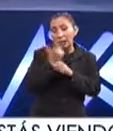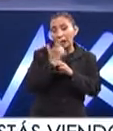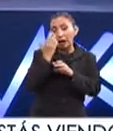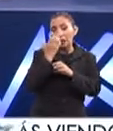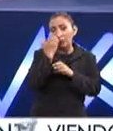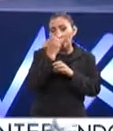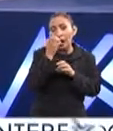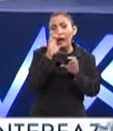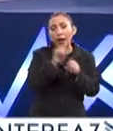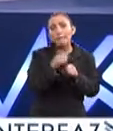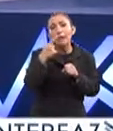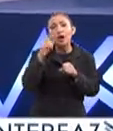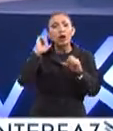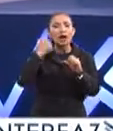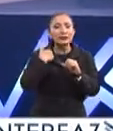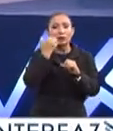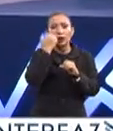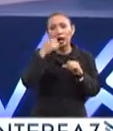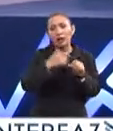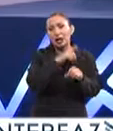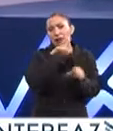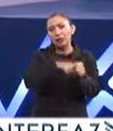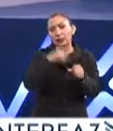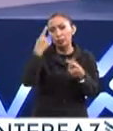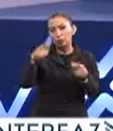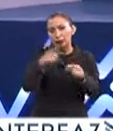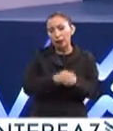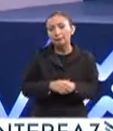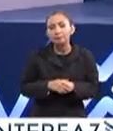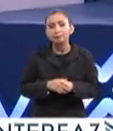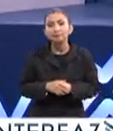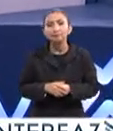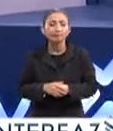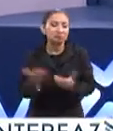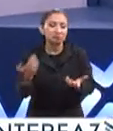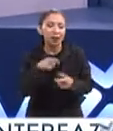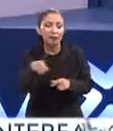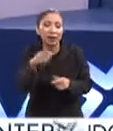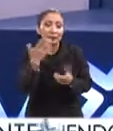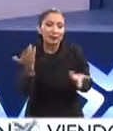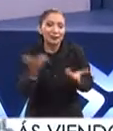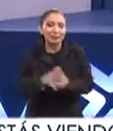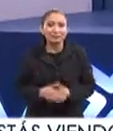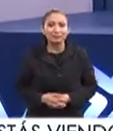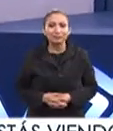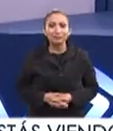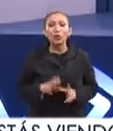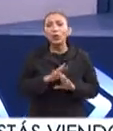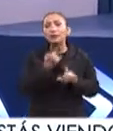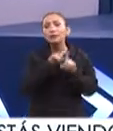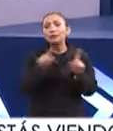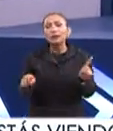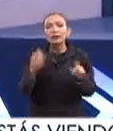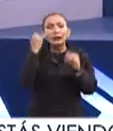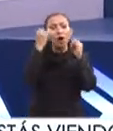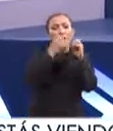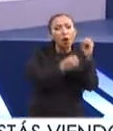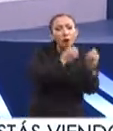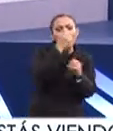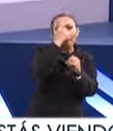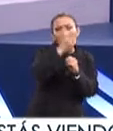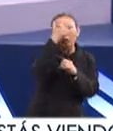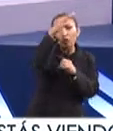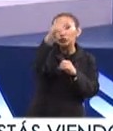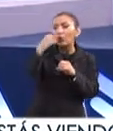del colegio, pero es egresado de la Escuela Nacional de Música. Entonces, bueno, pues ahí andamos. ¿Cuál es la diferencia entre crear una obra